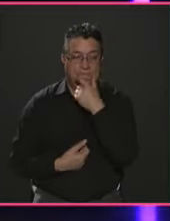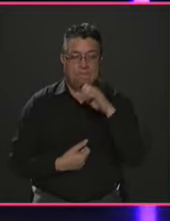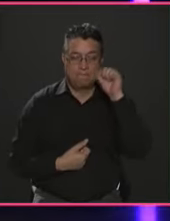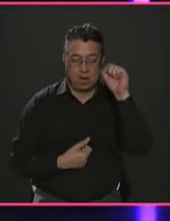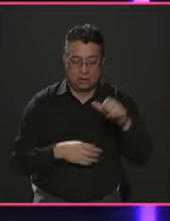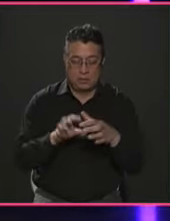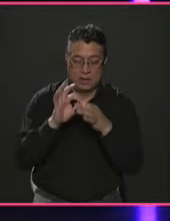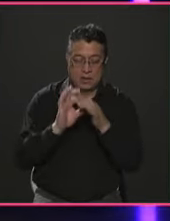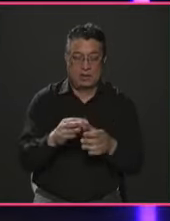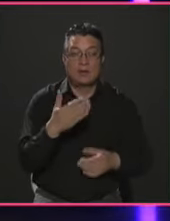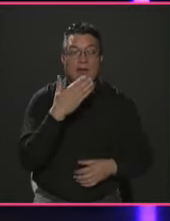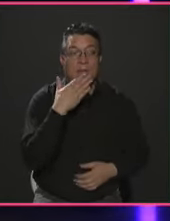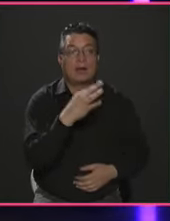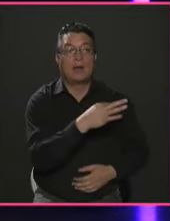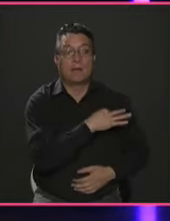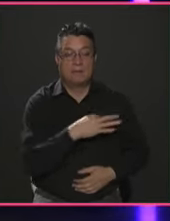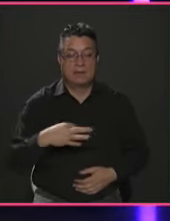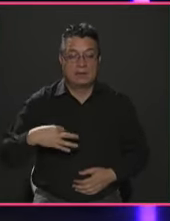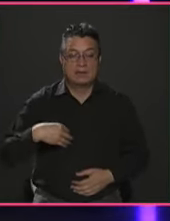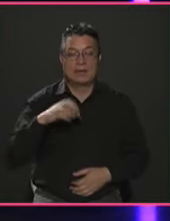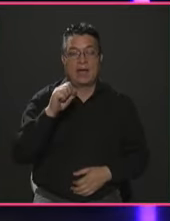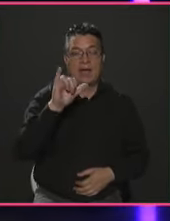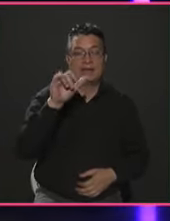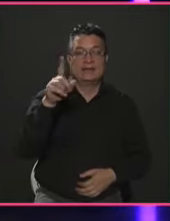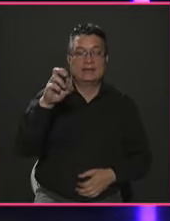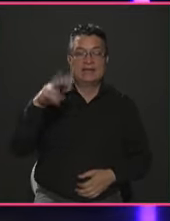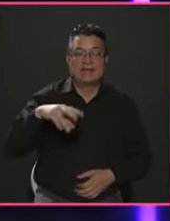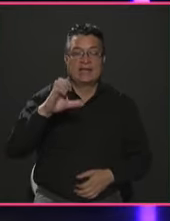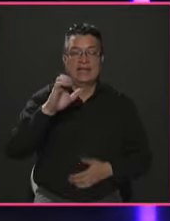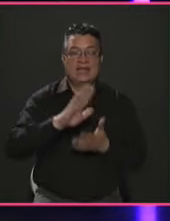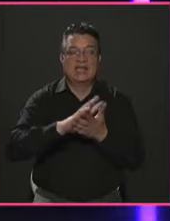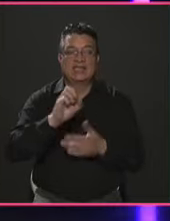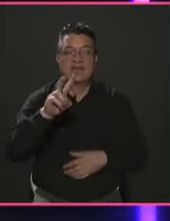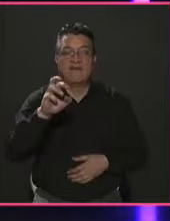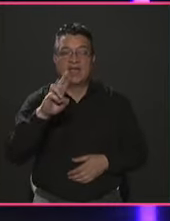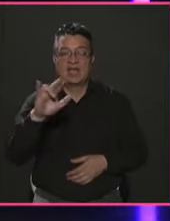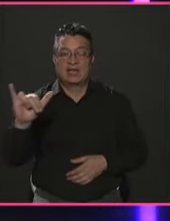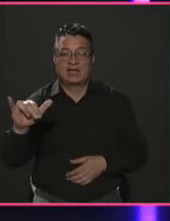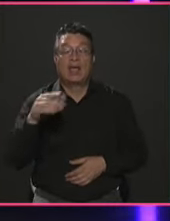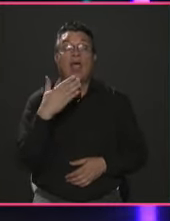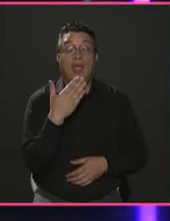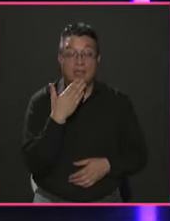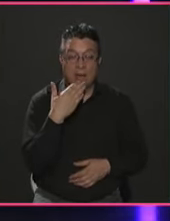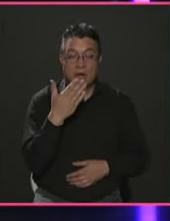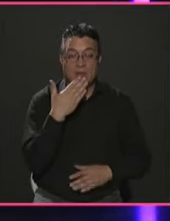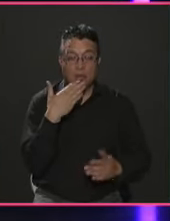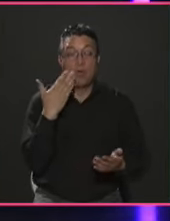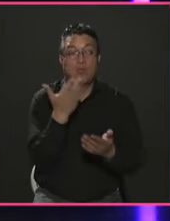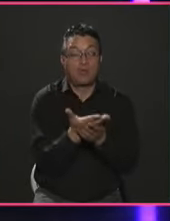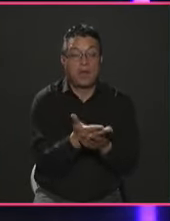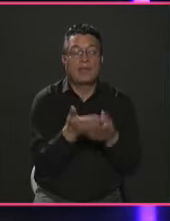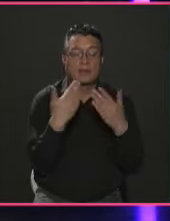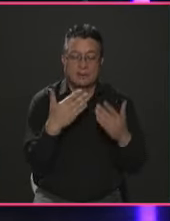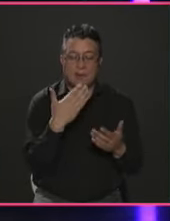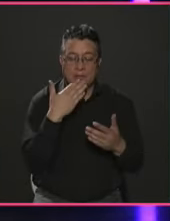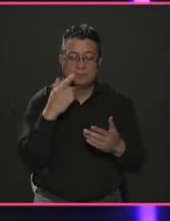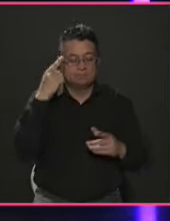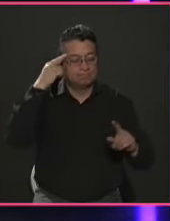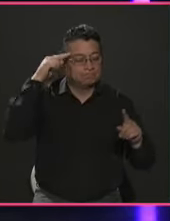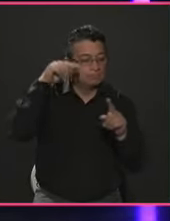también de la ministra aisén echeverri Y por supuesto Hay una contrapropuesta que está sobre la mesa y que busca